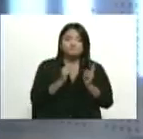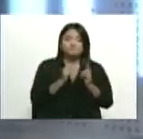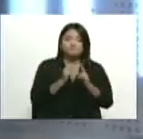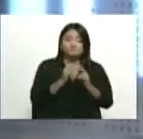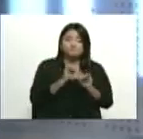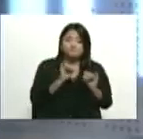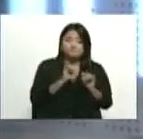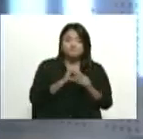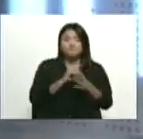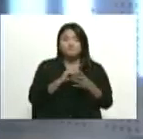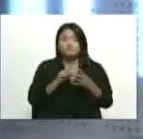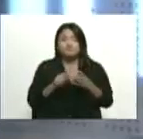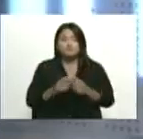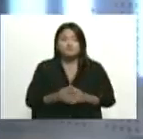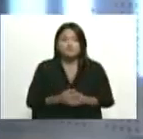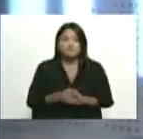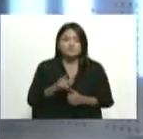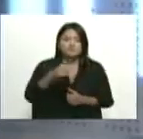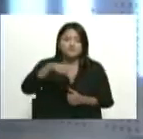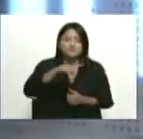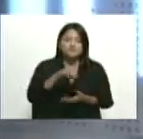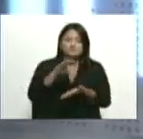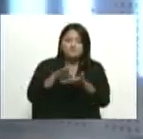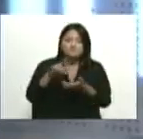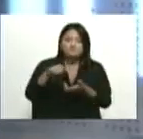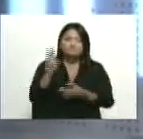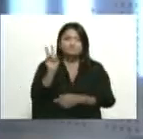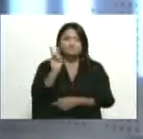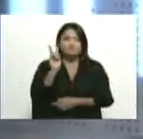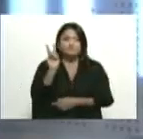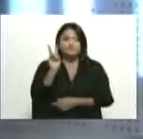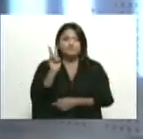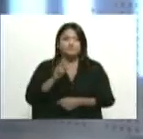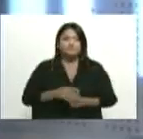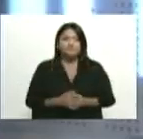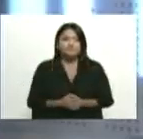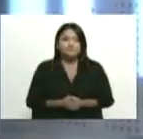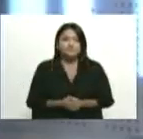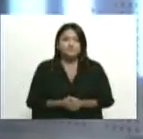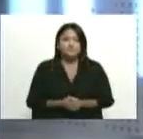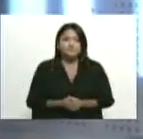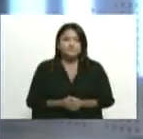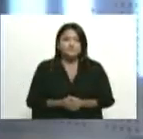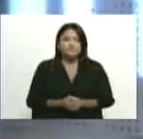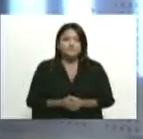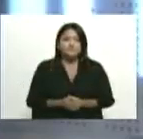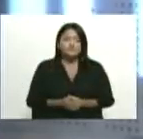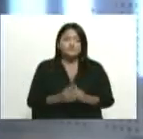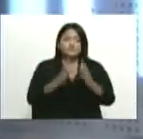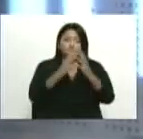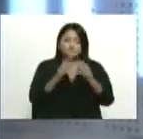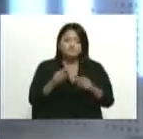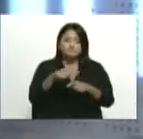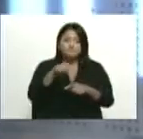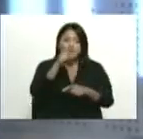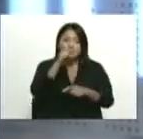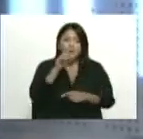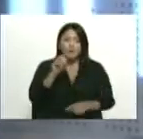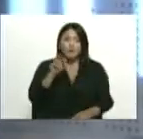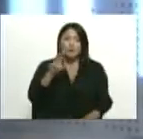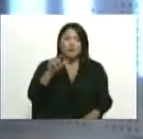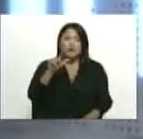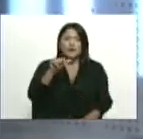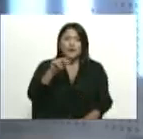es importante la zona central del país, como todas y cada una de las agrupaciones. Allí, esa radio número 4 está a cargo del mayor general Orlando